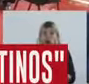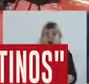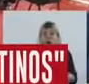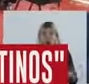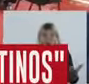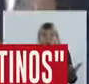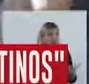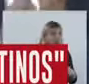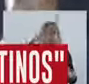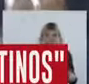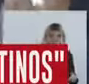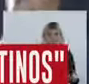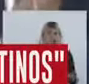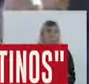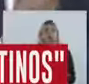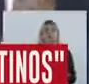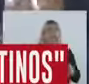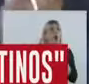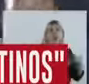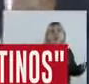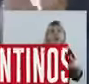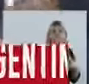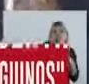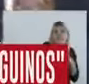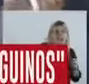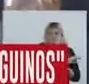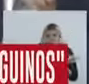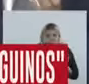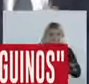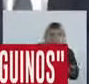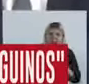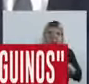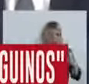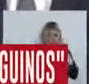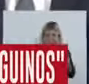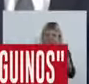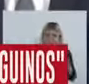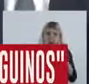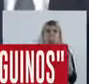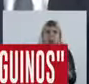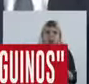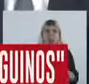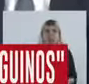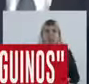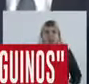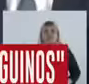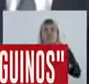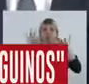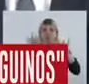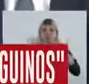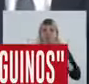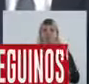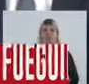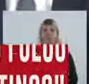lado nuestras posiciones políticas y solo nos dedicamos a poner la Argentina de pie.